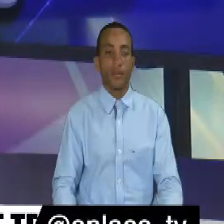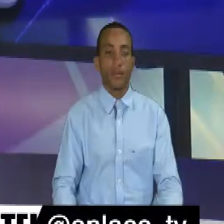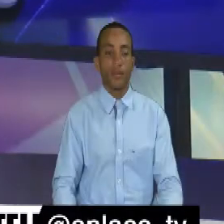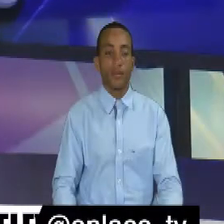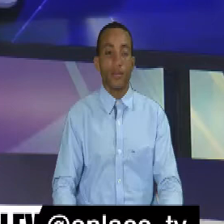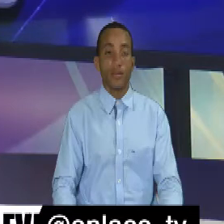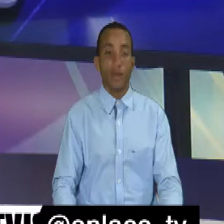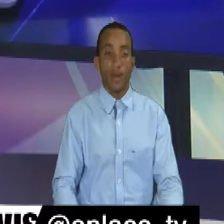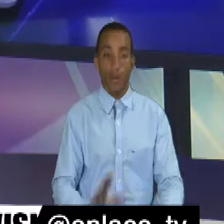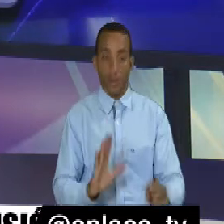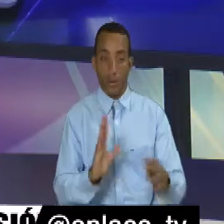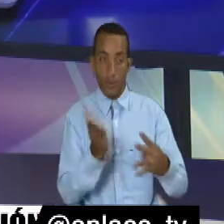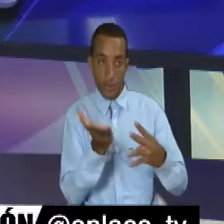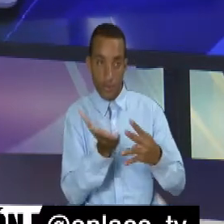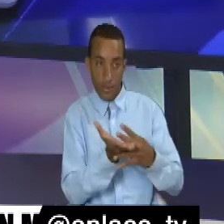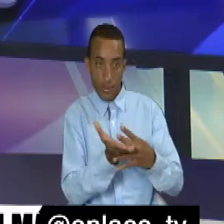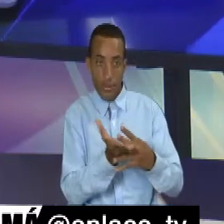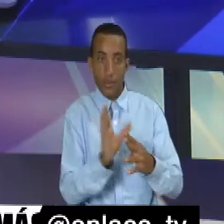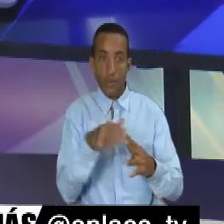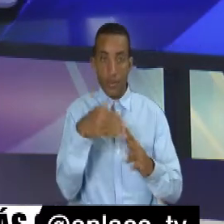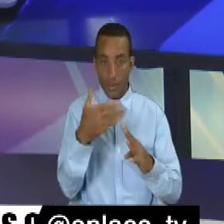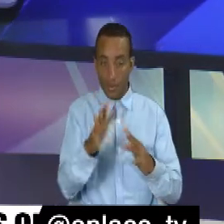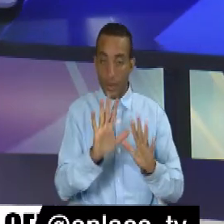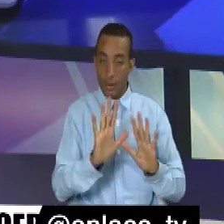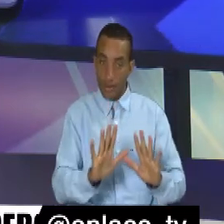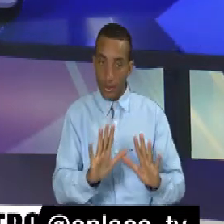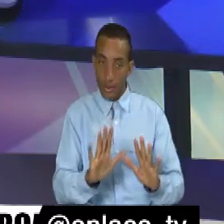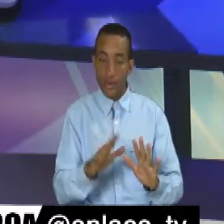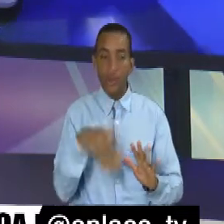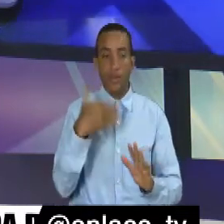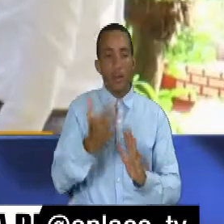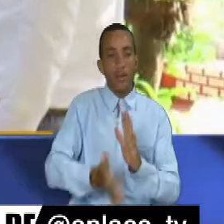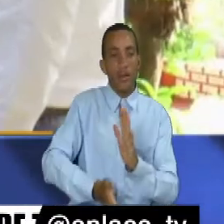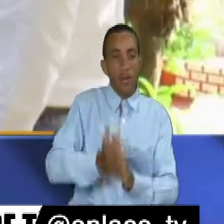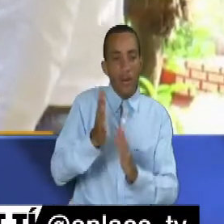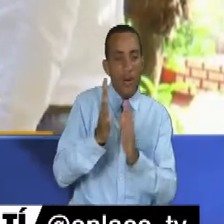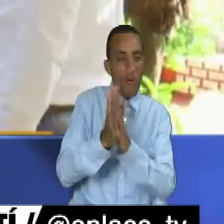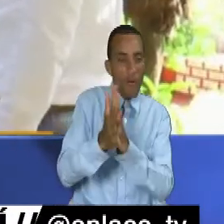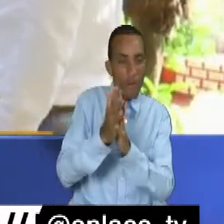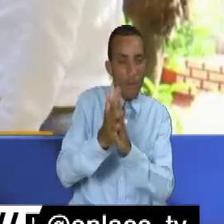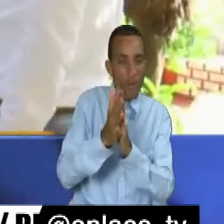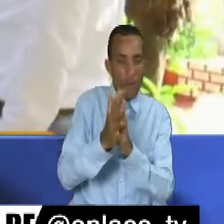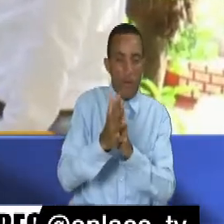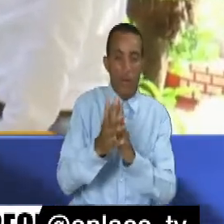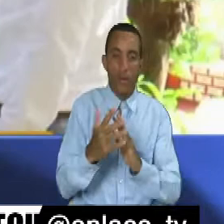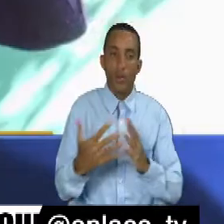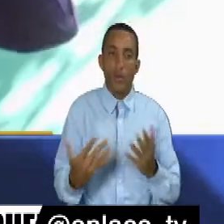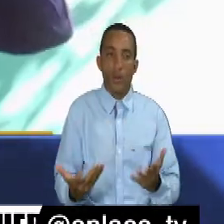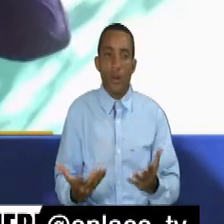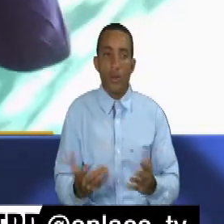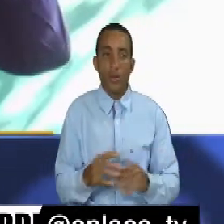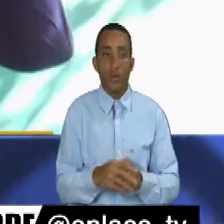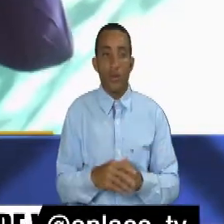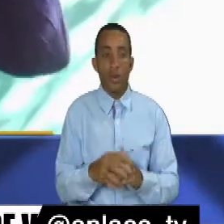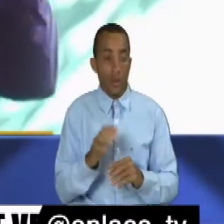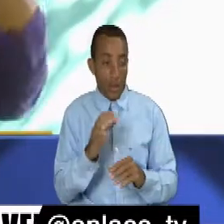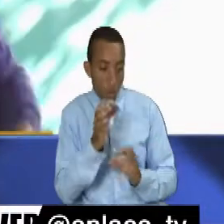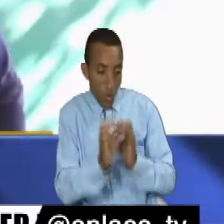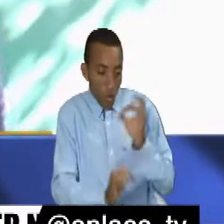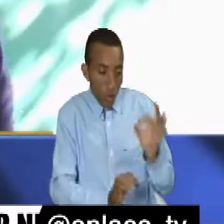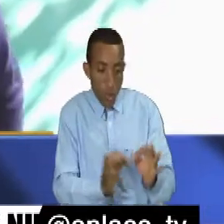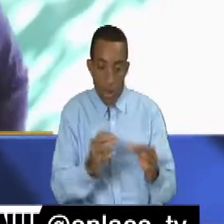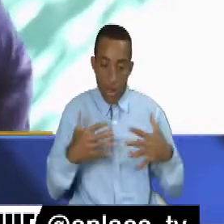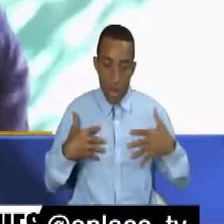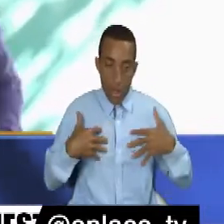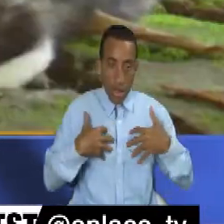Momento de hacer una pausa, pero no se mueva porque al regresar tenemos para ustedes información sobre los guardianes de los animales que están desamparados.